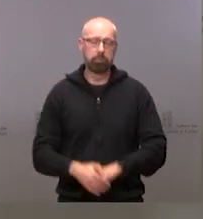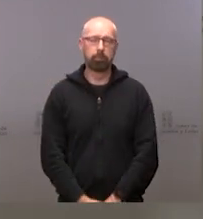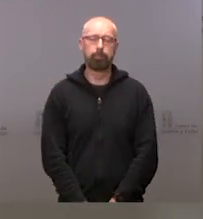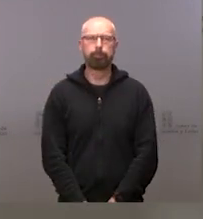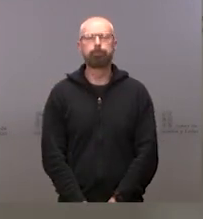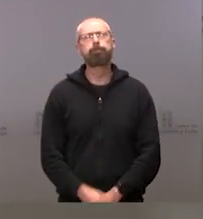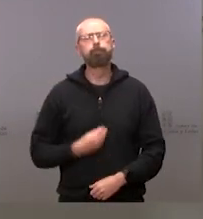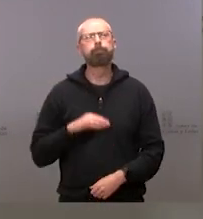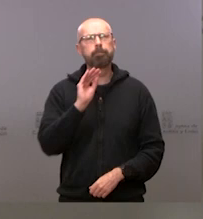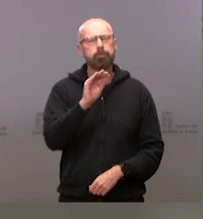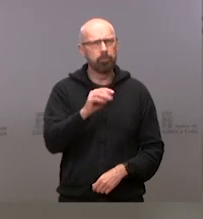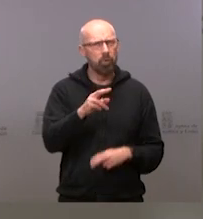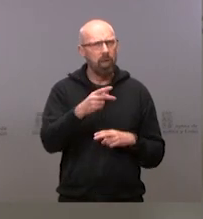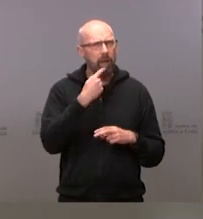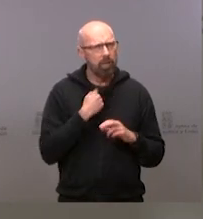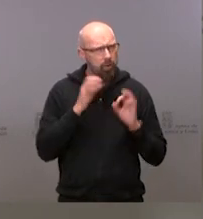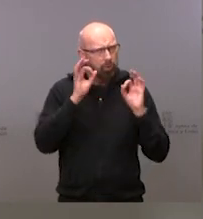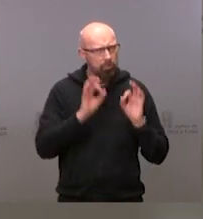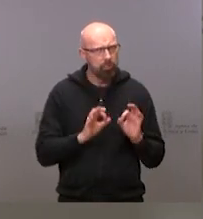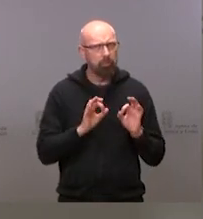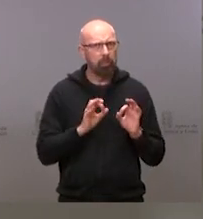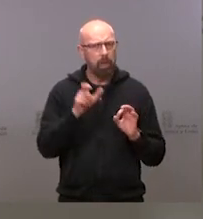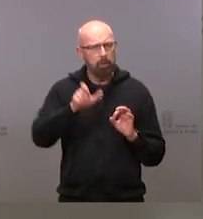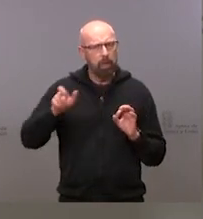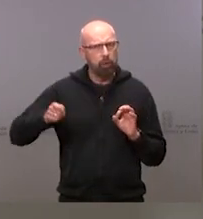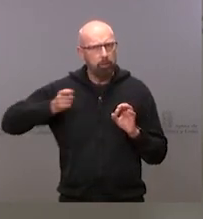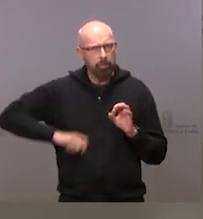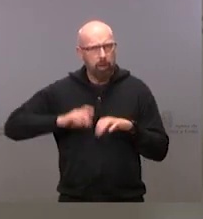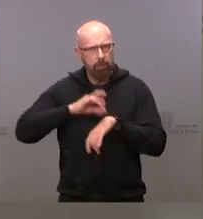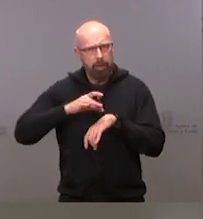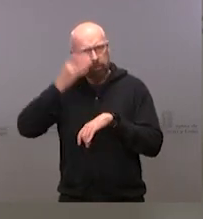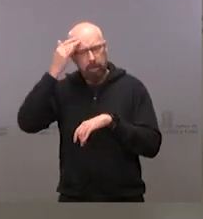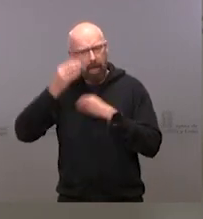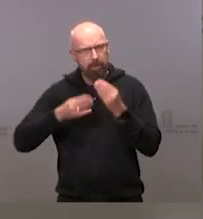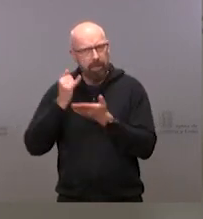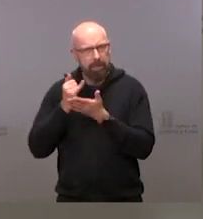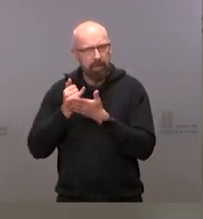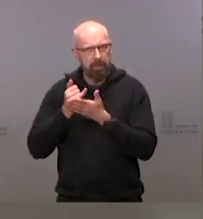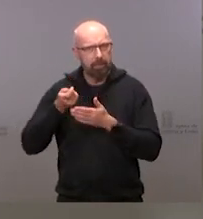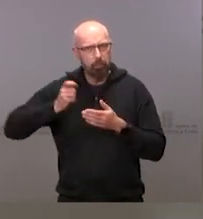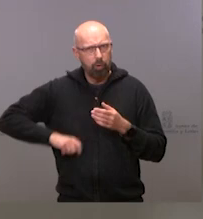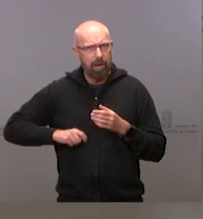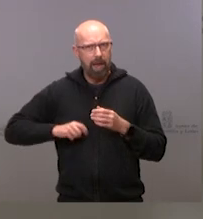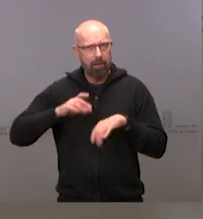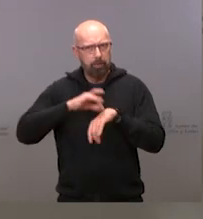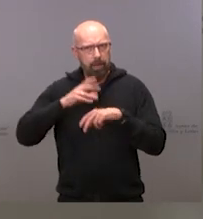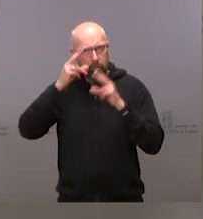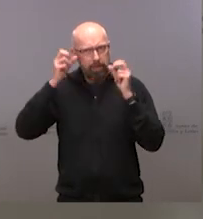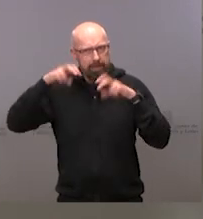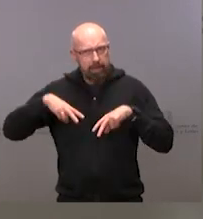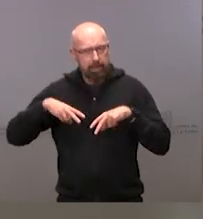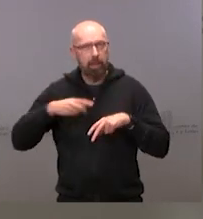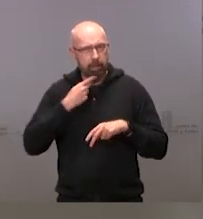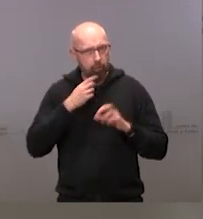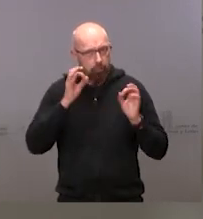que ha dicho que no van a utilizar personal sanitario para hacer los tests que es me ha parecido y le preguntamos apuntando a la vez que le escuchamos y